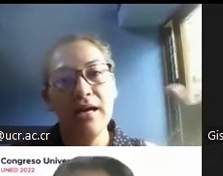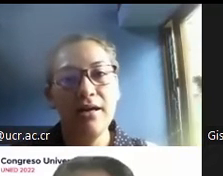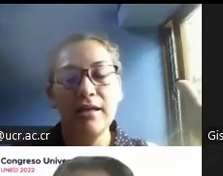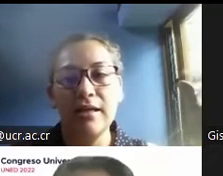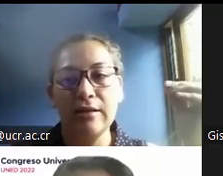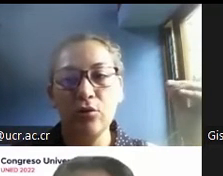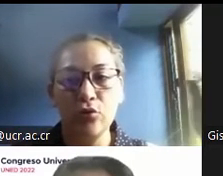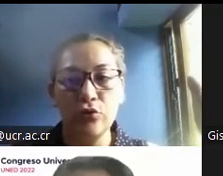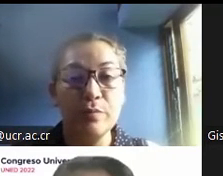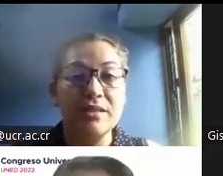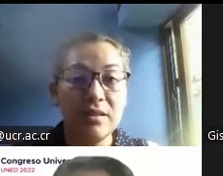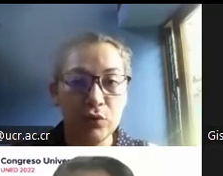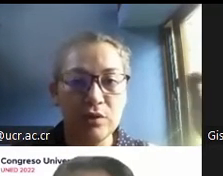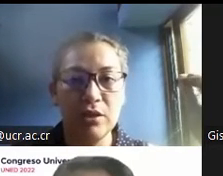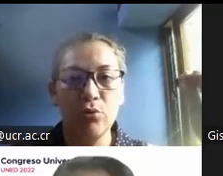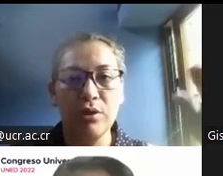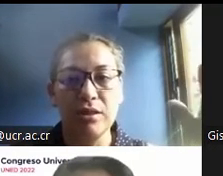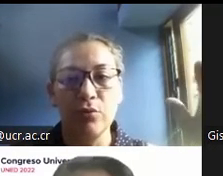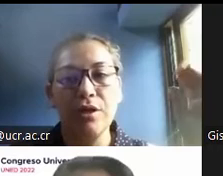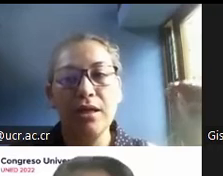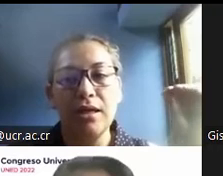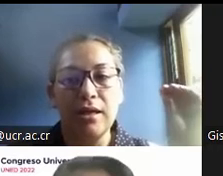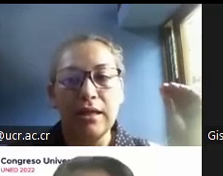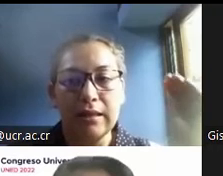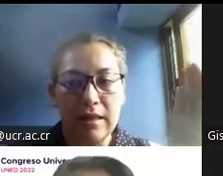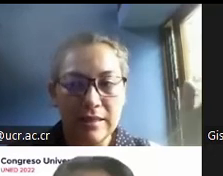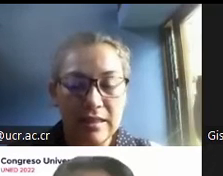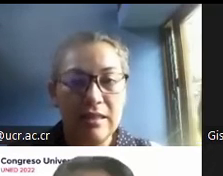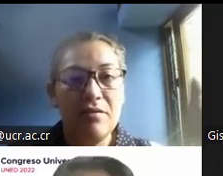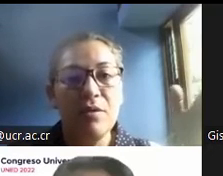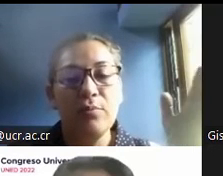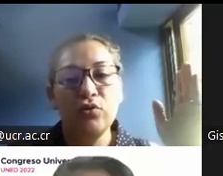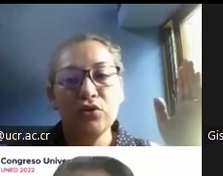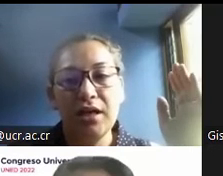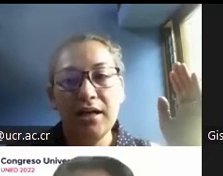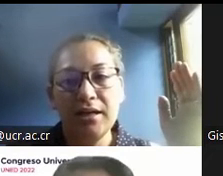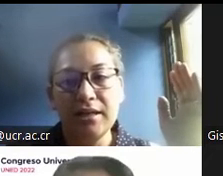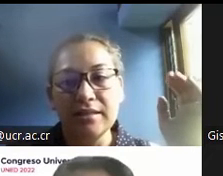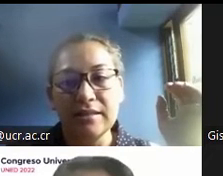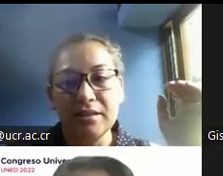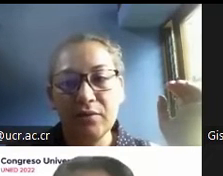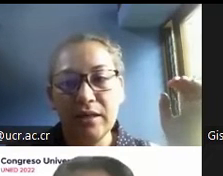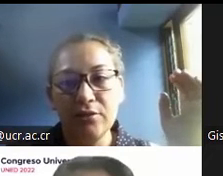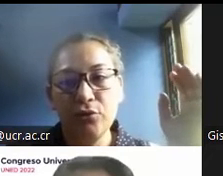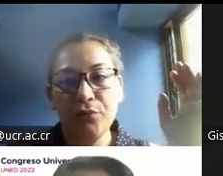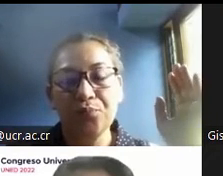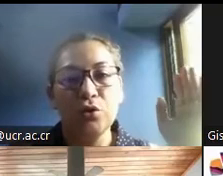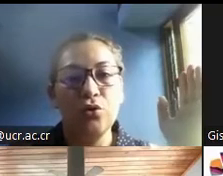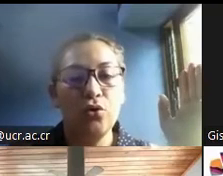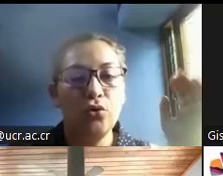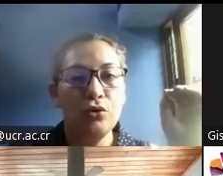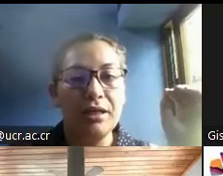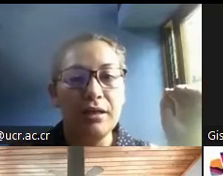inducción a los principios del video educativo. Enseguida vamos a estar